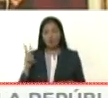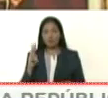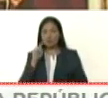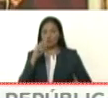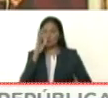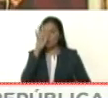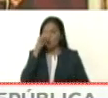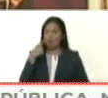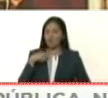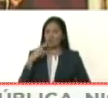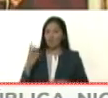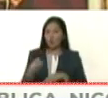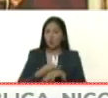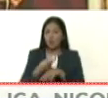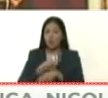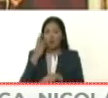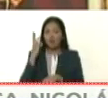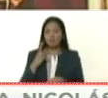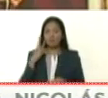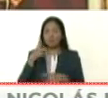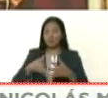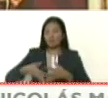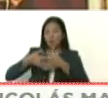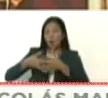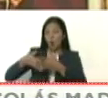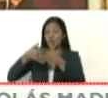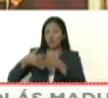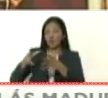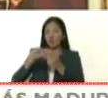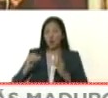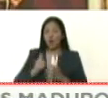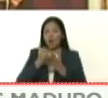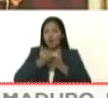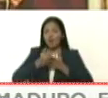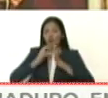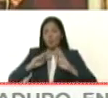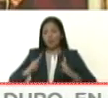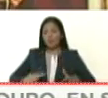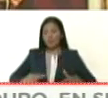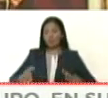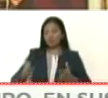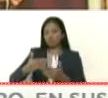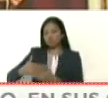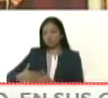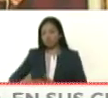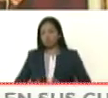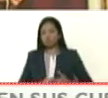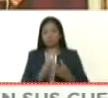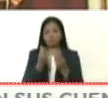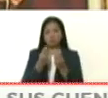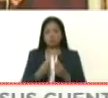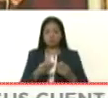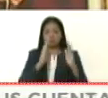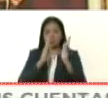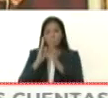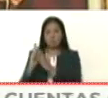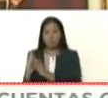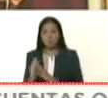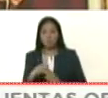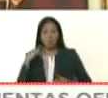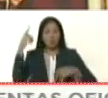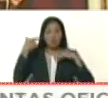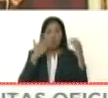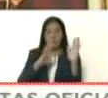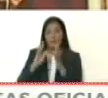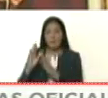burlaron del gobierno de Estados Unidos y la ayuda humanitaria, y se agarraron todo el billete y se lo repartieron como locos.